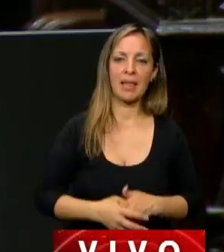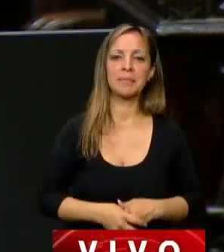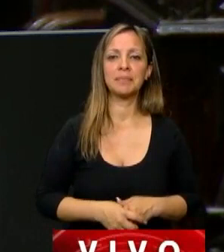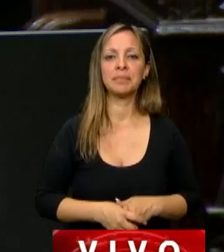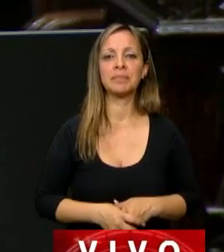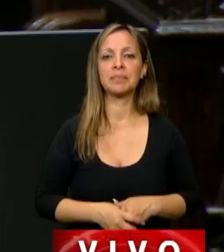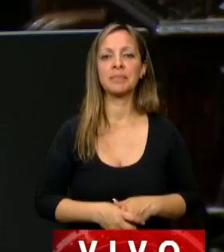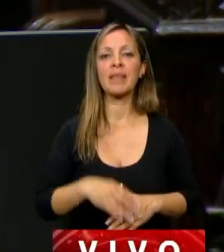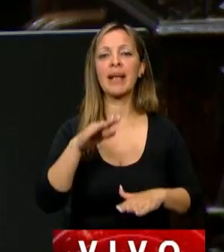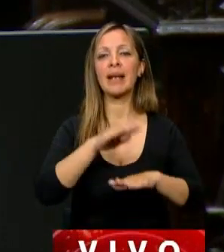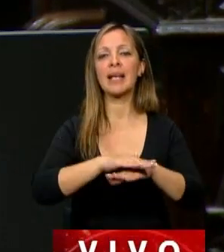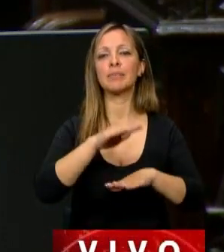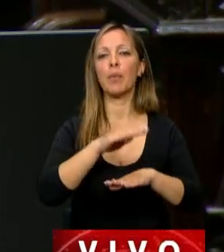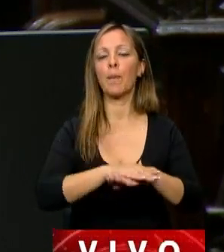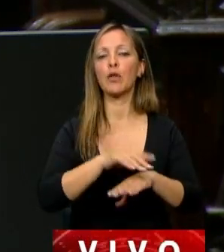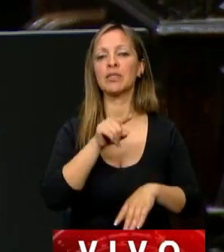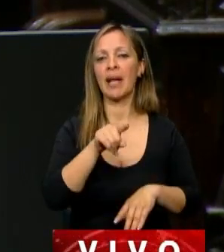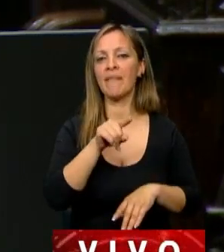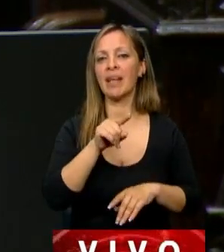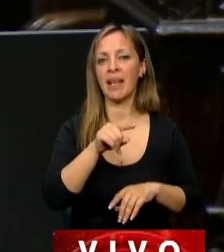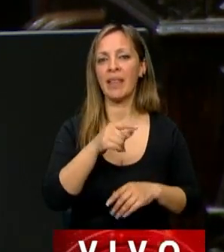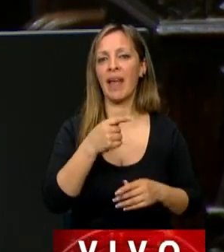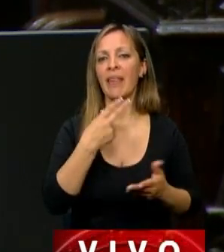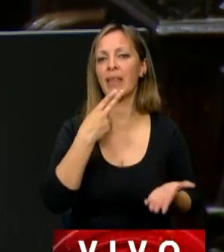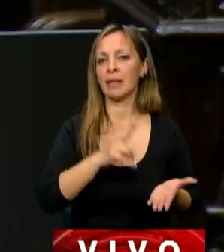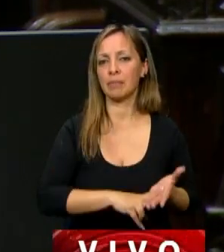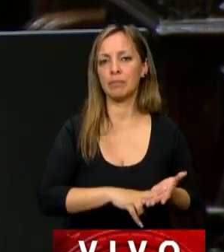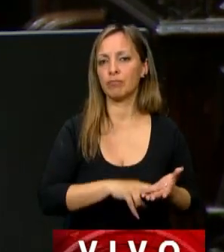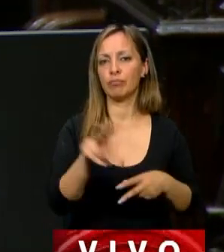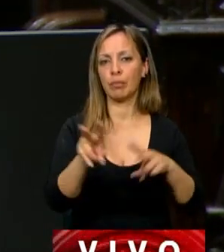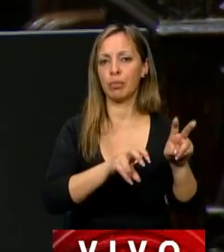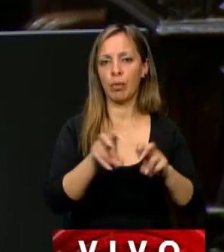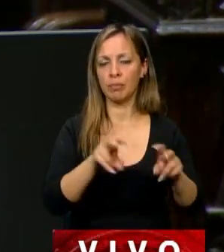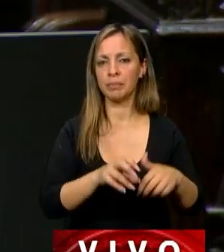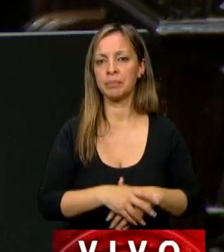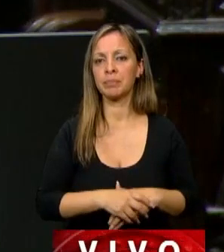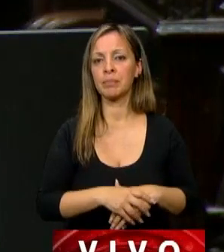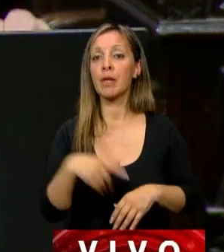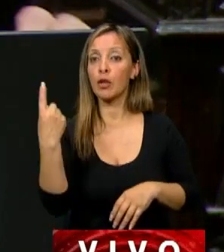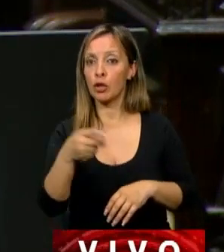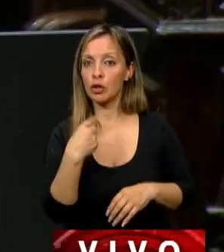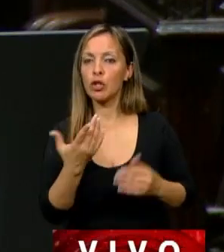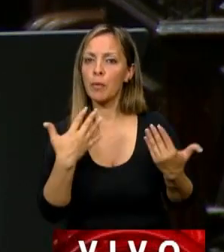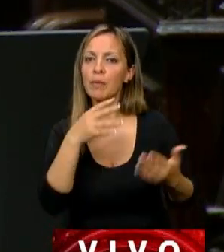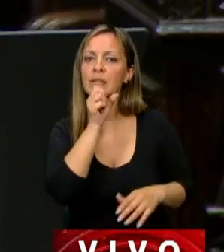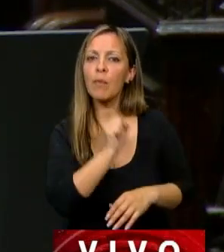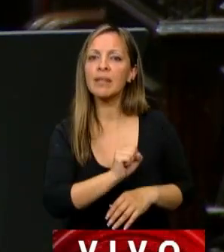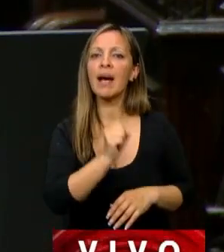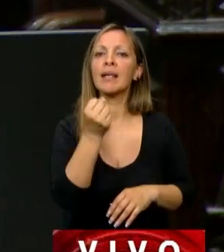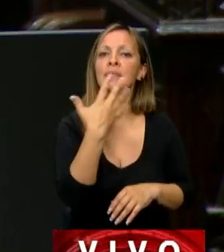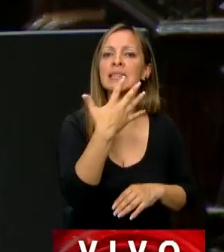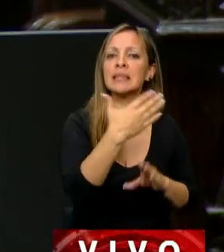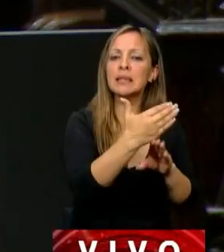el criterio de responsabilidad fiscal, ¿no? Solo vamos a poder sostener una baja gradual de 5 años, como era lo que se establecía de